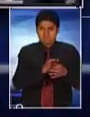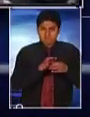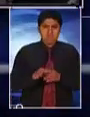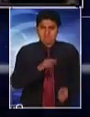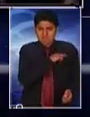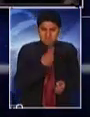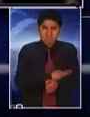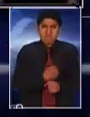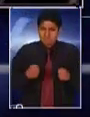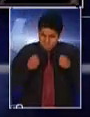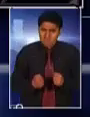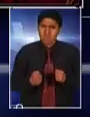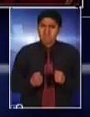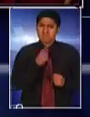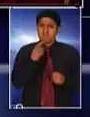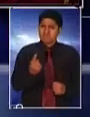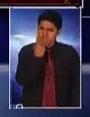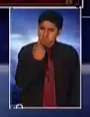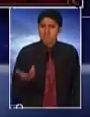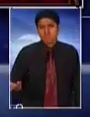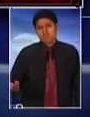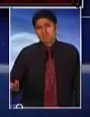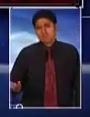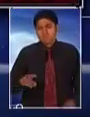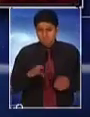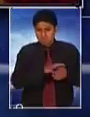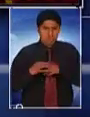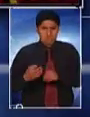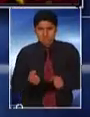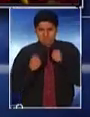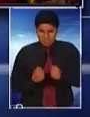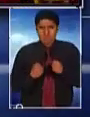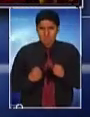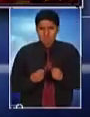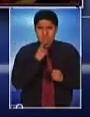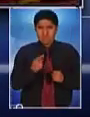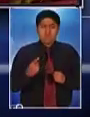región fuerte, sostenible, una sola, ¿no? Un solo viraje,